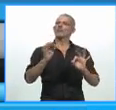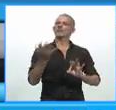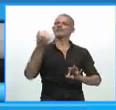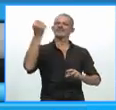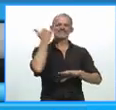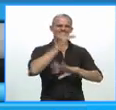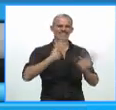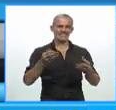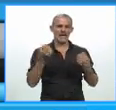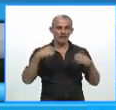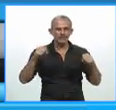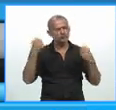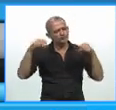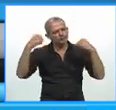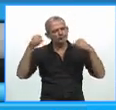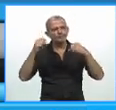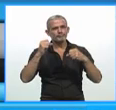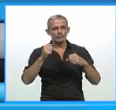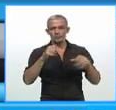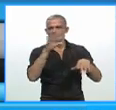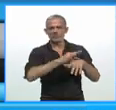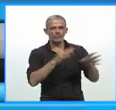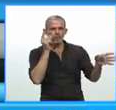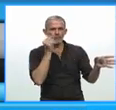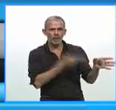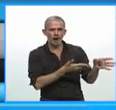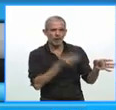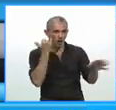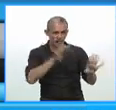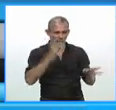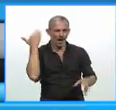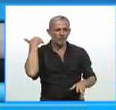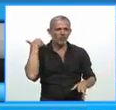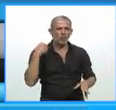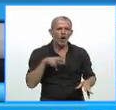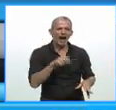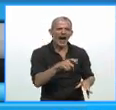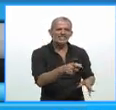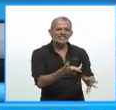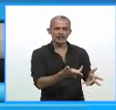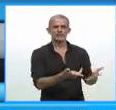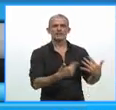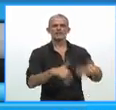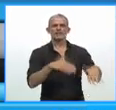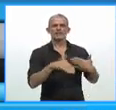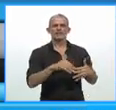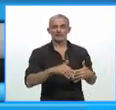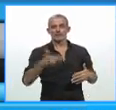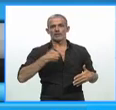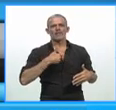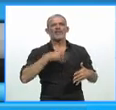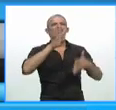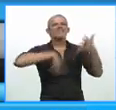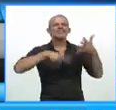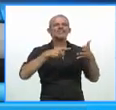rehabilitación, ya empezando a entrenar. Salta lo de tu viejo. No, ya había saltado, pero ajá, saltaba que lo iban a operar y nos estaban pidiendo que vayamos a Barcelona